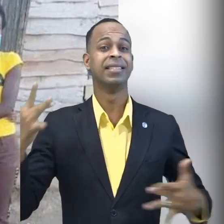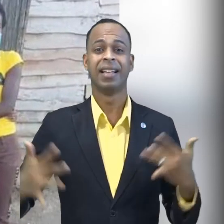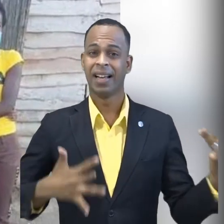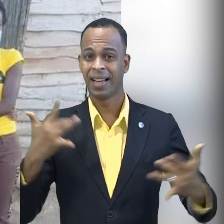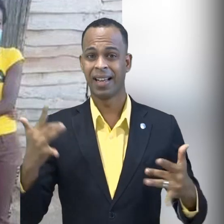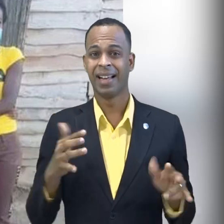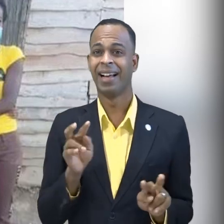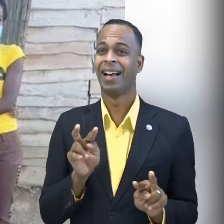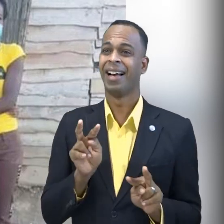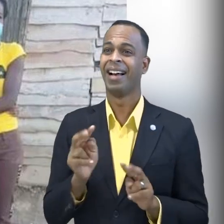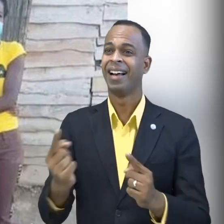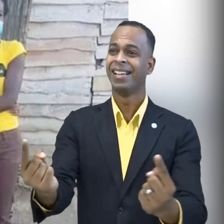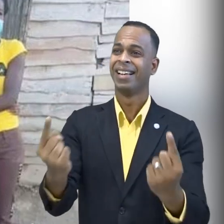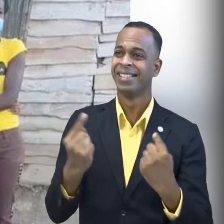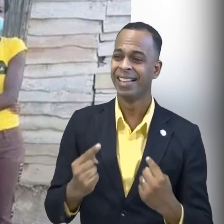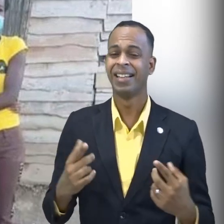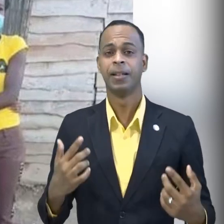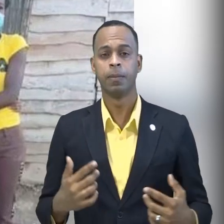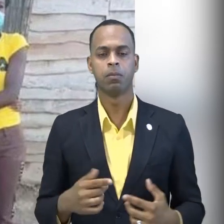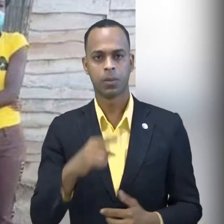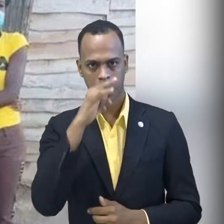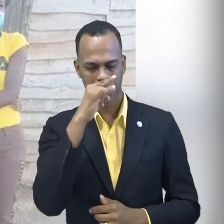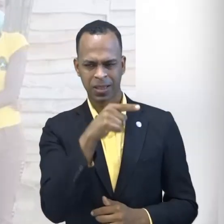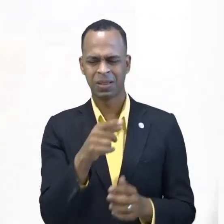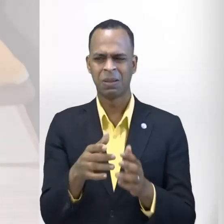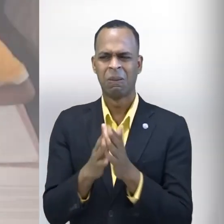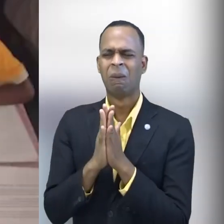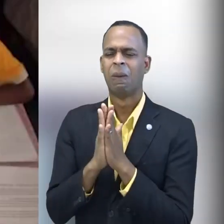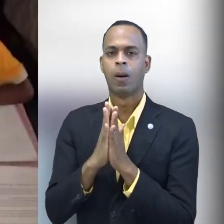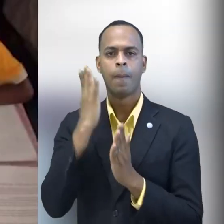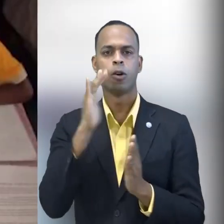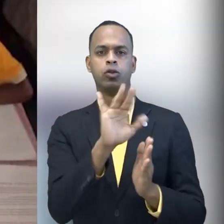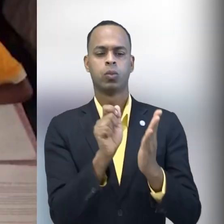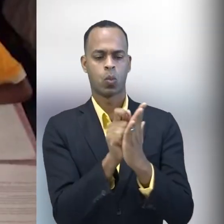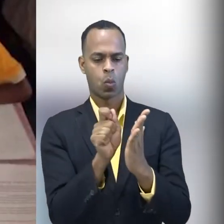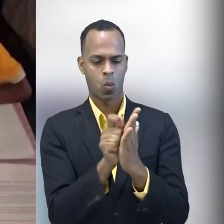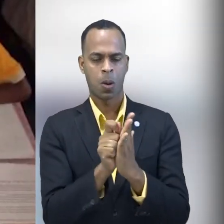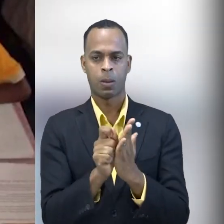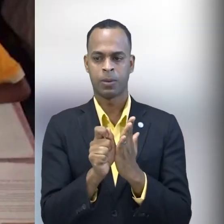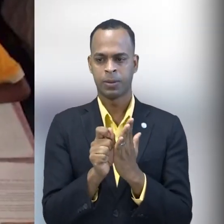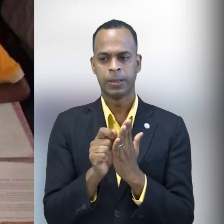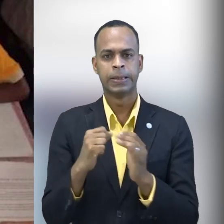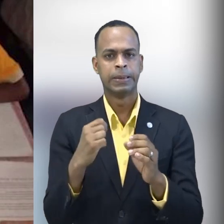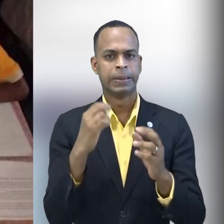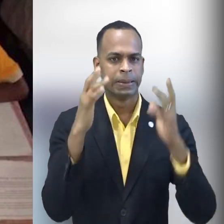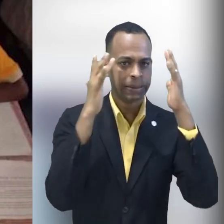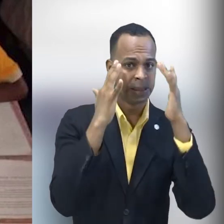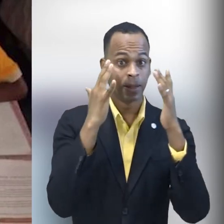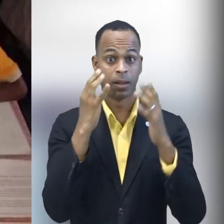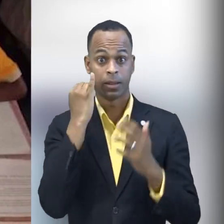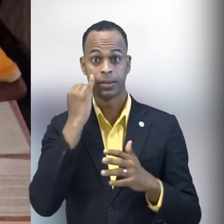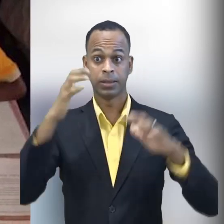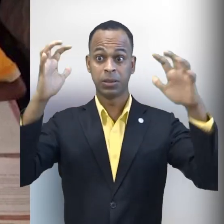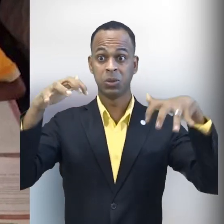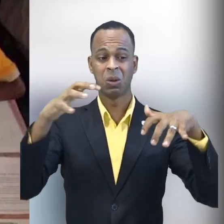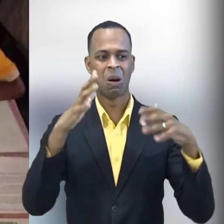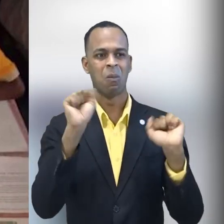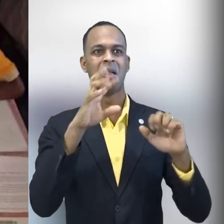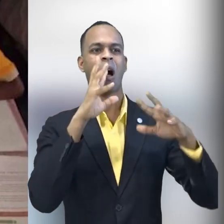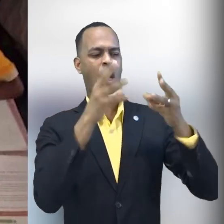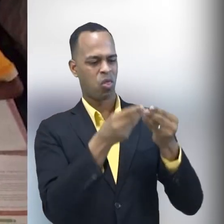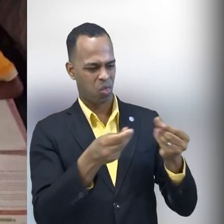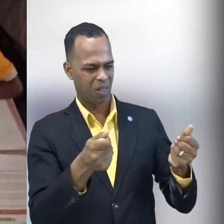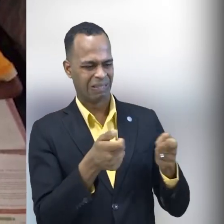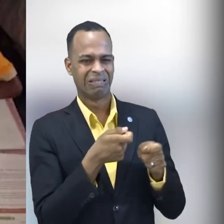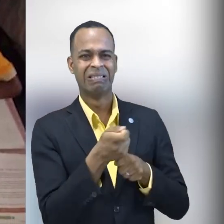no pudieron evitar la emoción. La niña hizo la solicitud porque le preocupan sus cuadernos, ya que cada vez que llueve corre